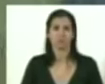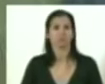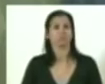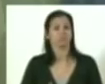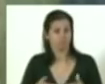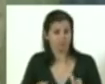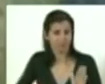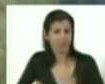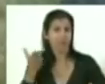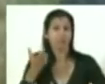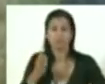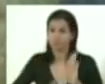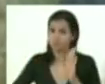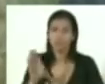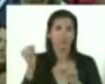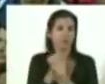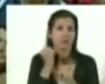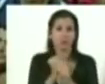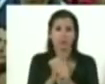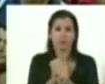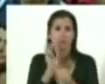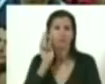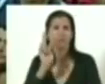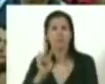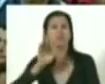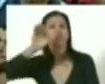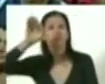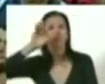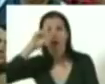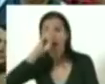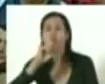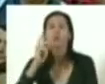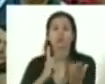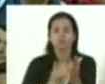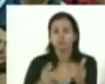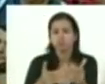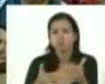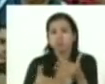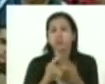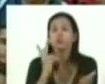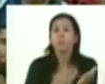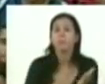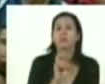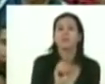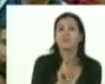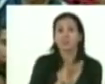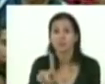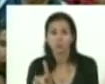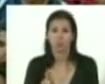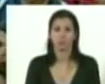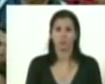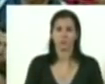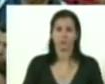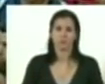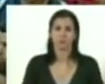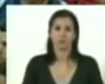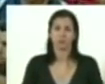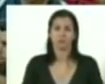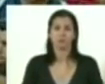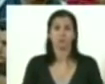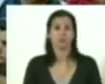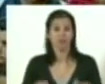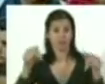partida, viendo en el horizonte al 2021. Por eso,